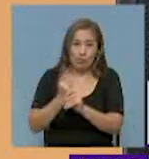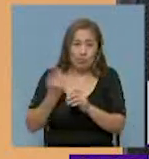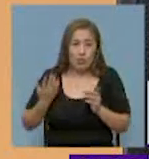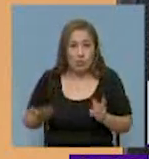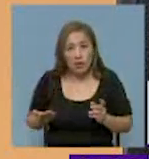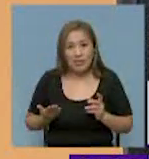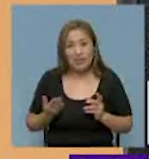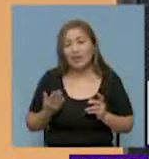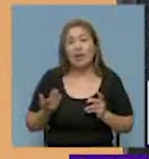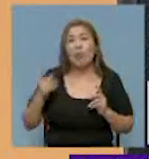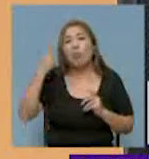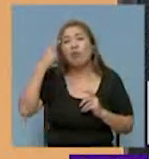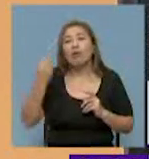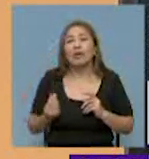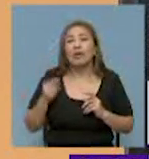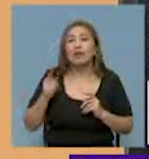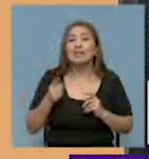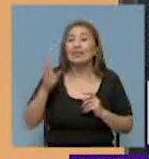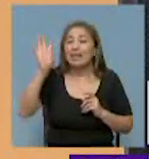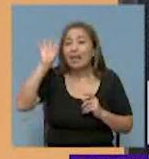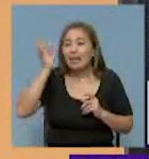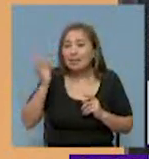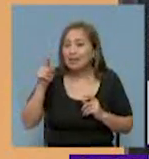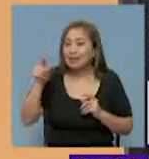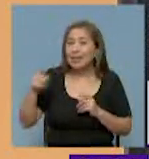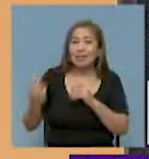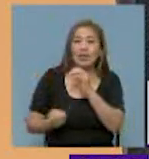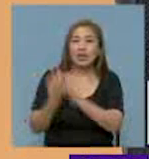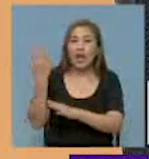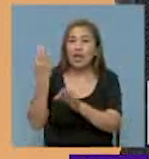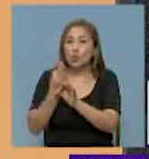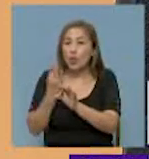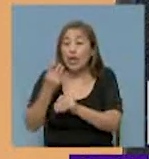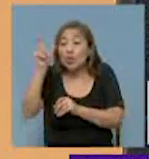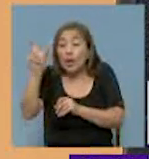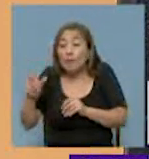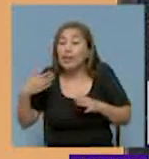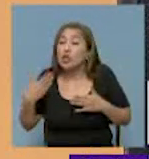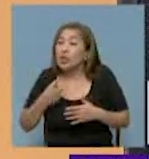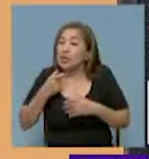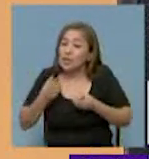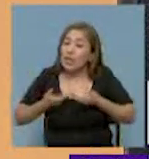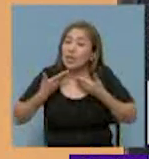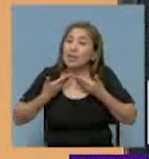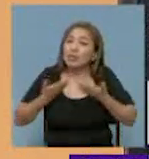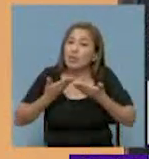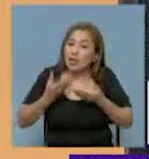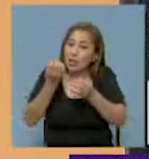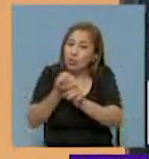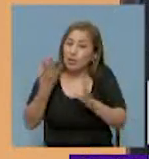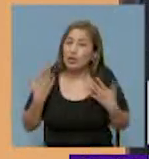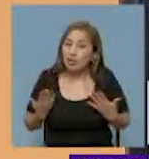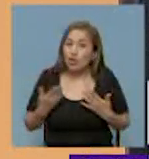docentes porque se entiende que es una institución o sea brindar un servicio educativo bueno